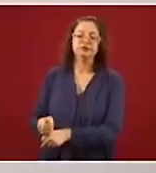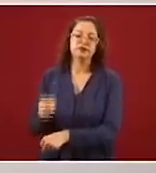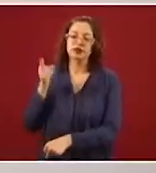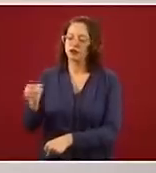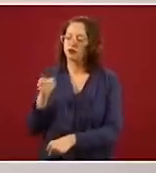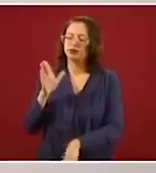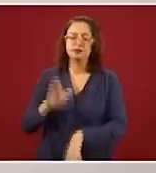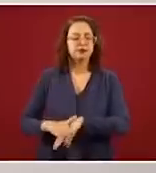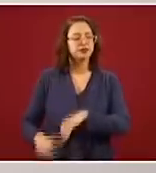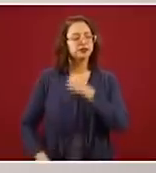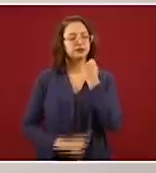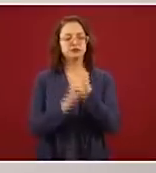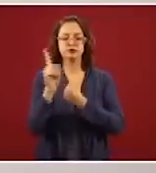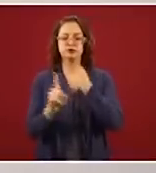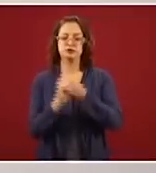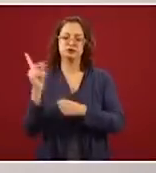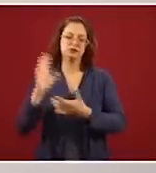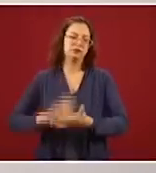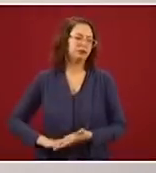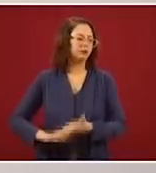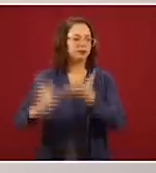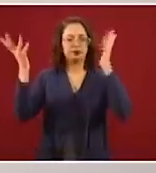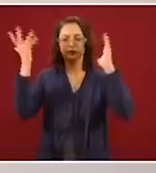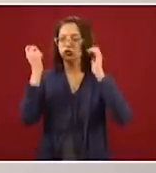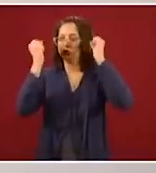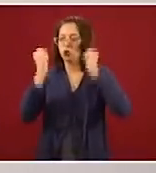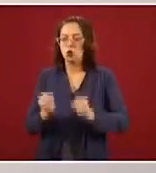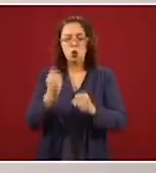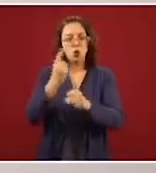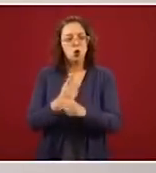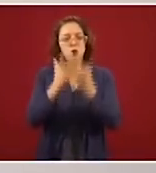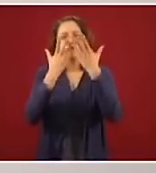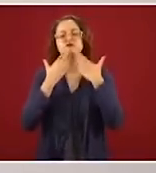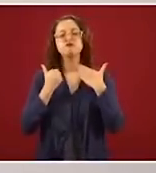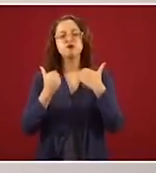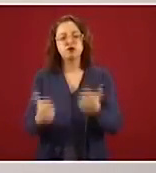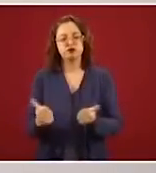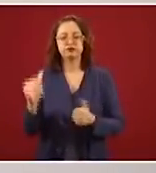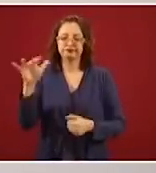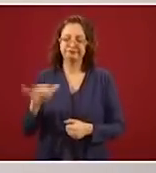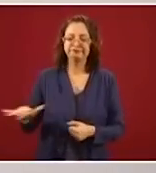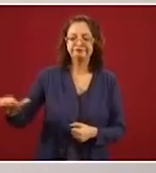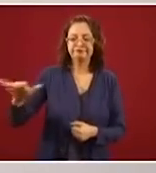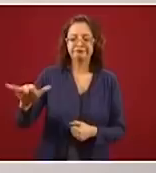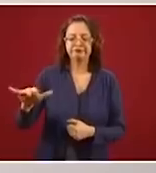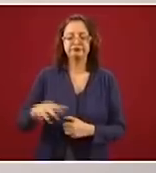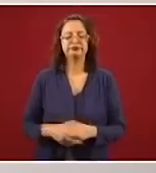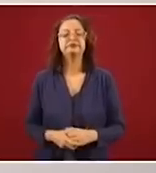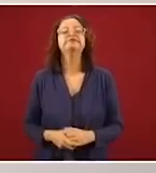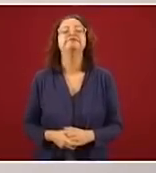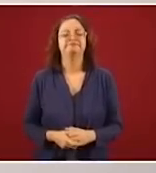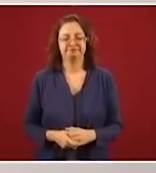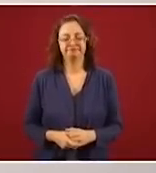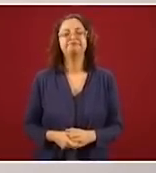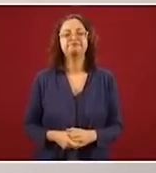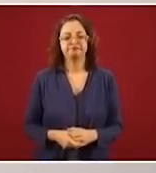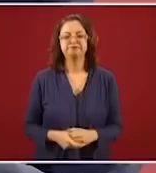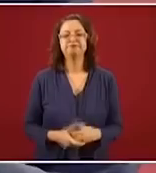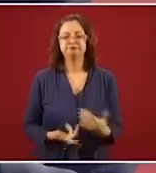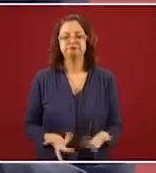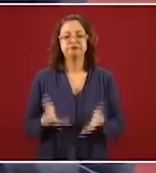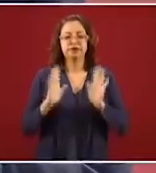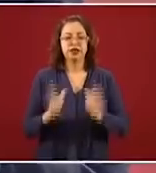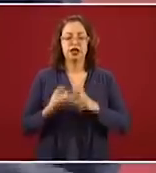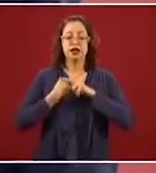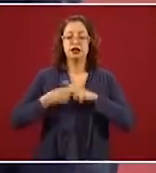más problemas de inseguridad y de violencia esa región. Y sí, ya estamos